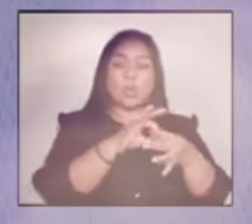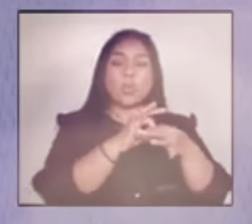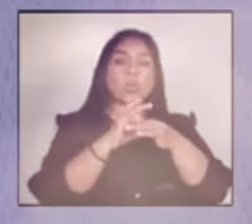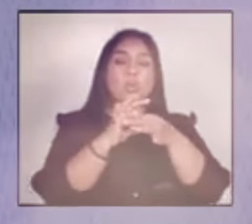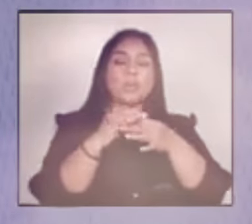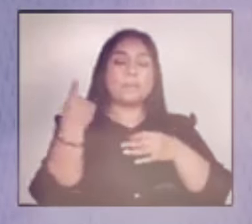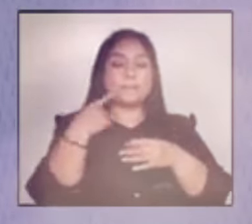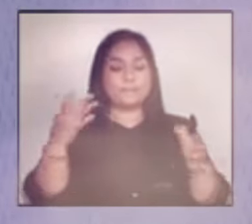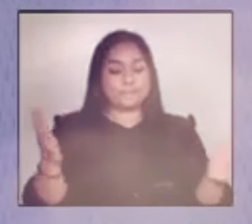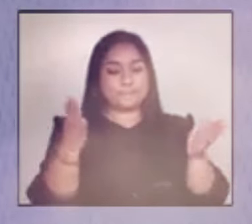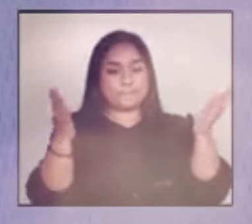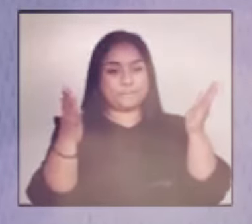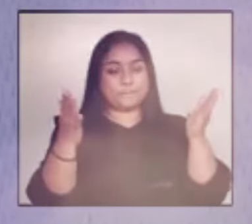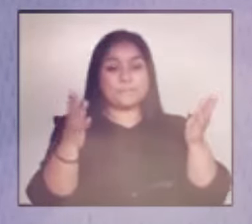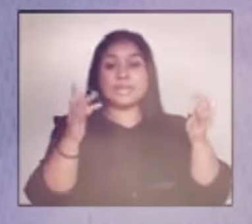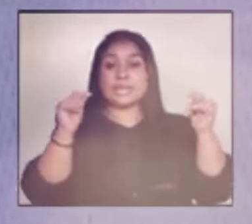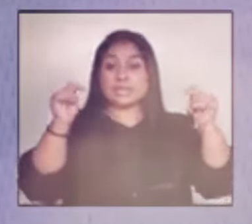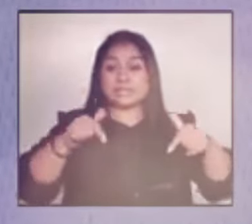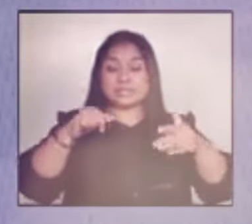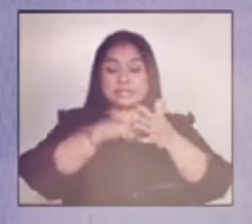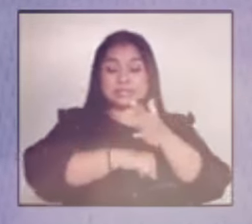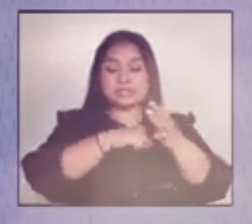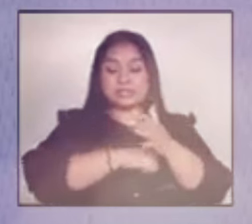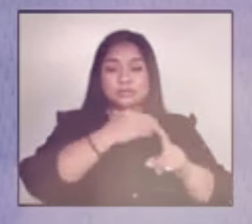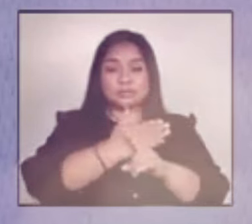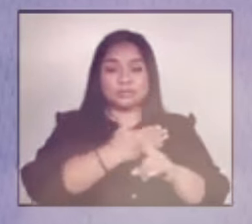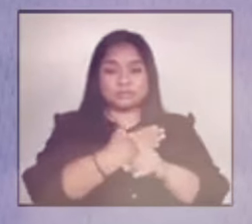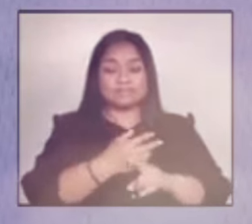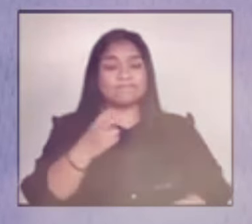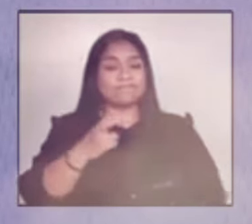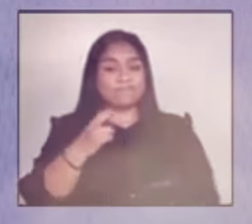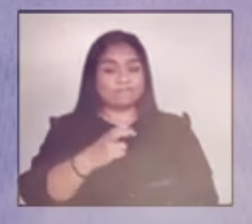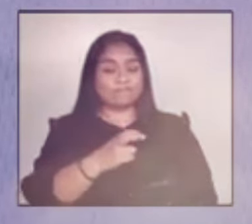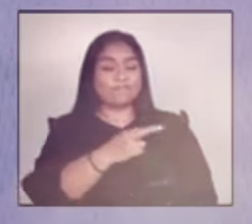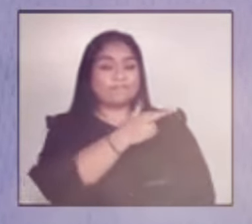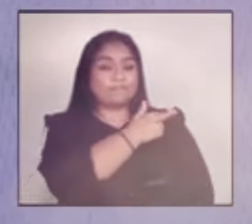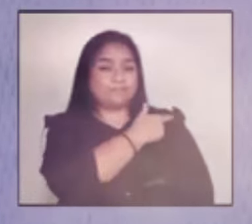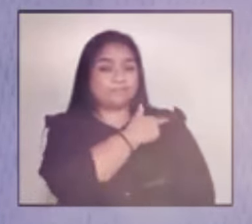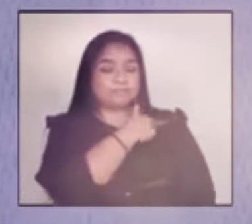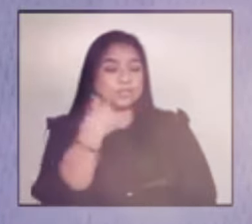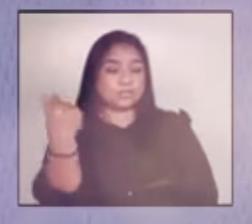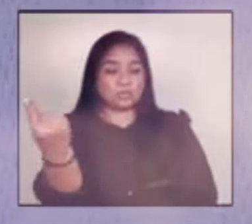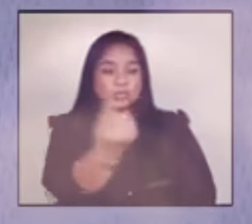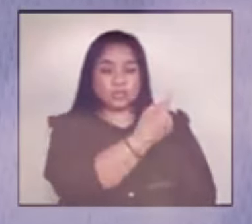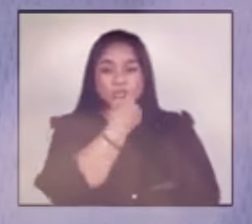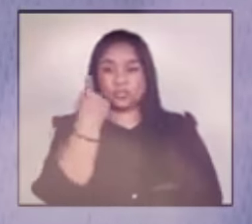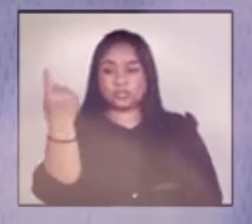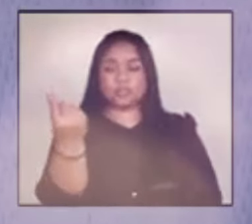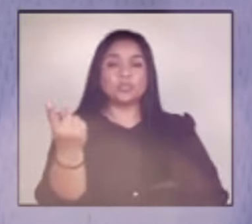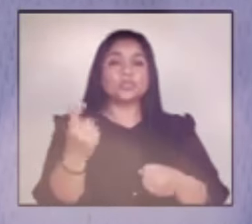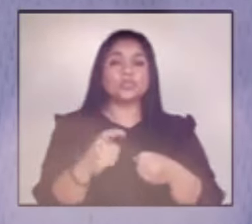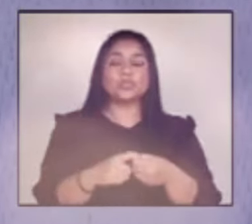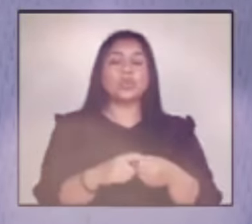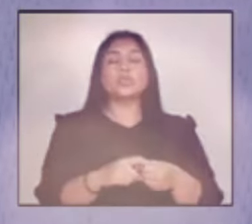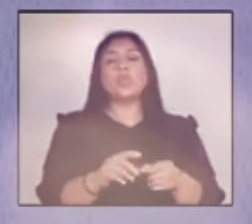adelante. Y estos desafíos van a requerir el concurso de todas y de todos. No es